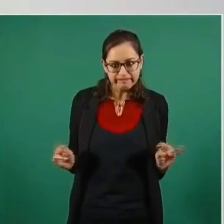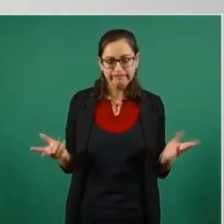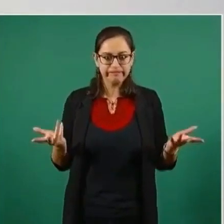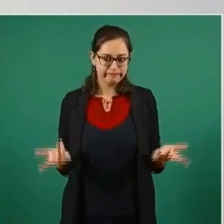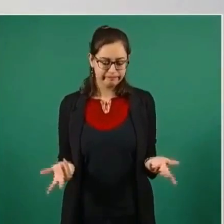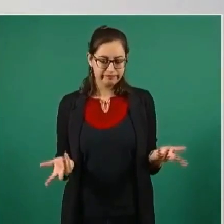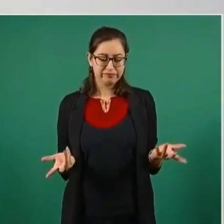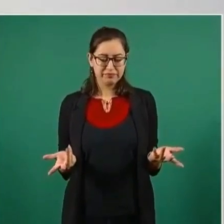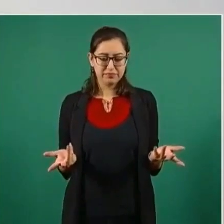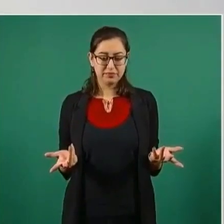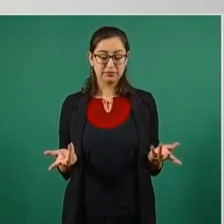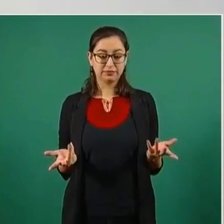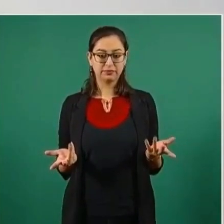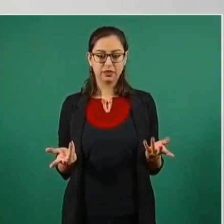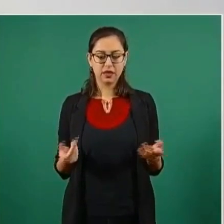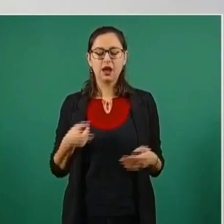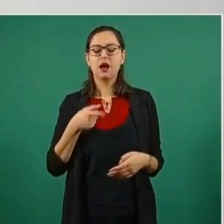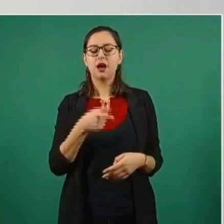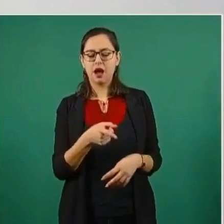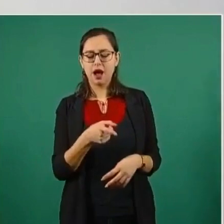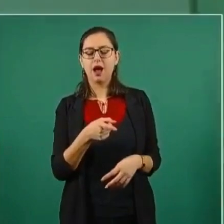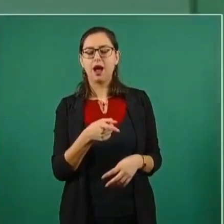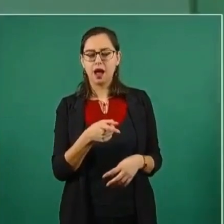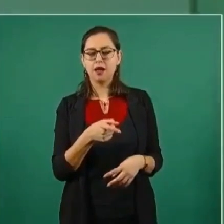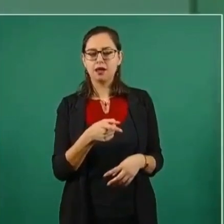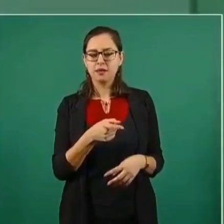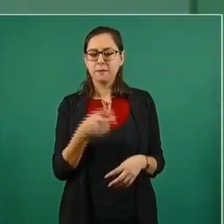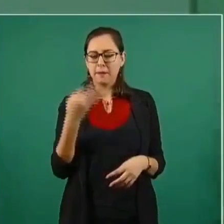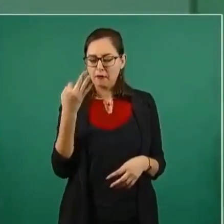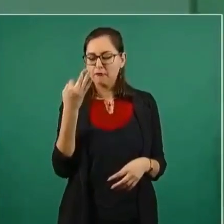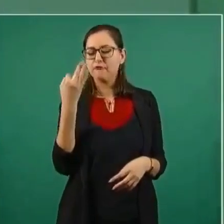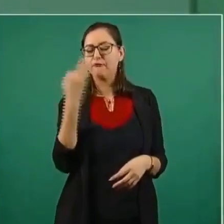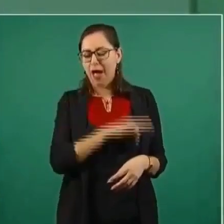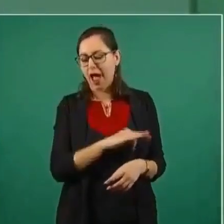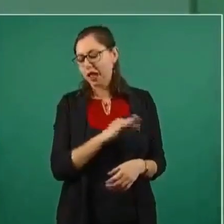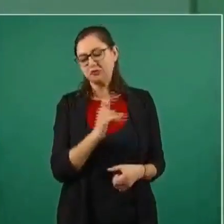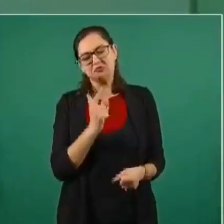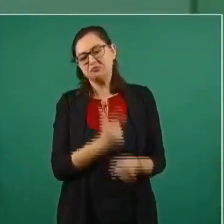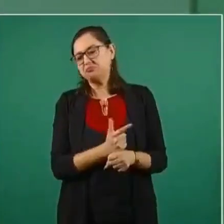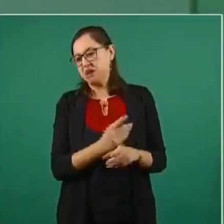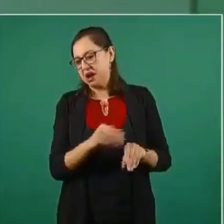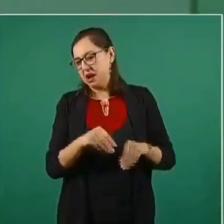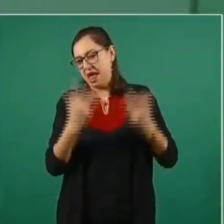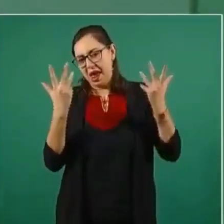que sepan qué puede ser una información falsa,